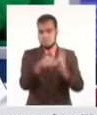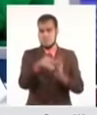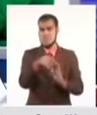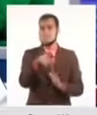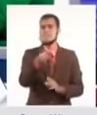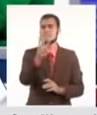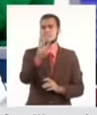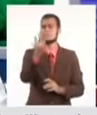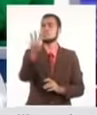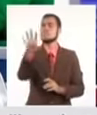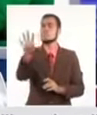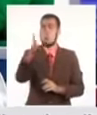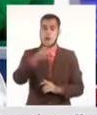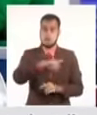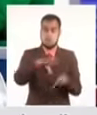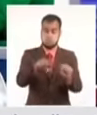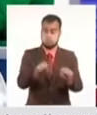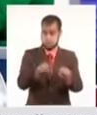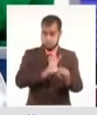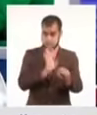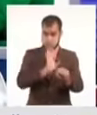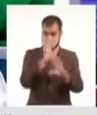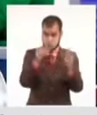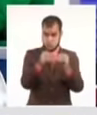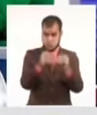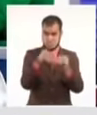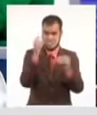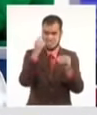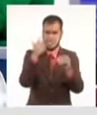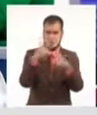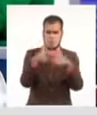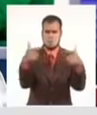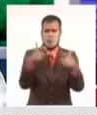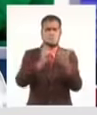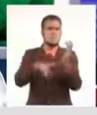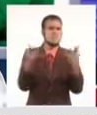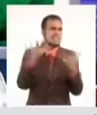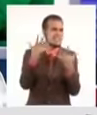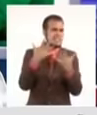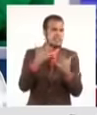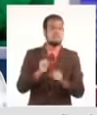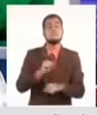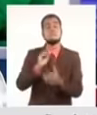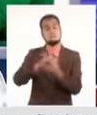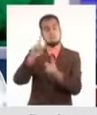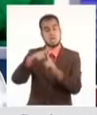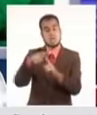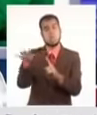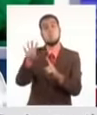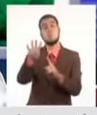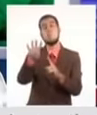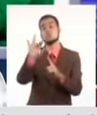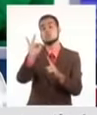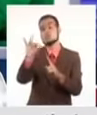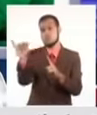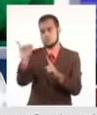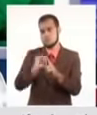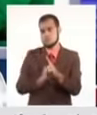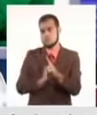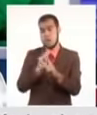ayer, las cifras más elevadas, Matanzas con 476, muy